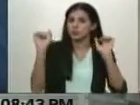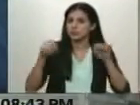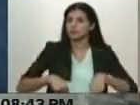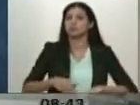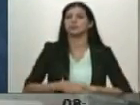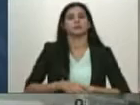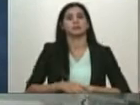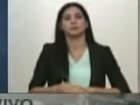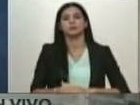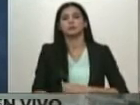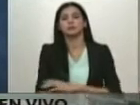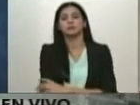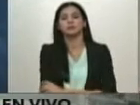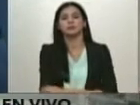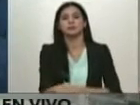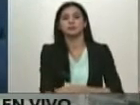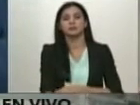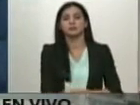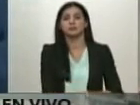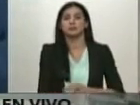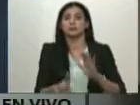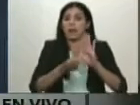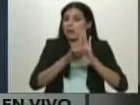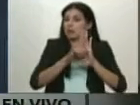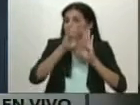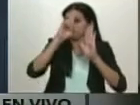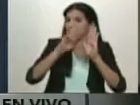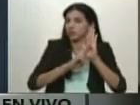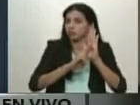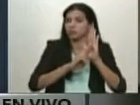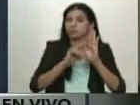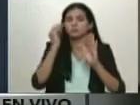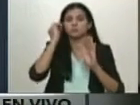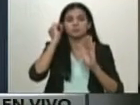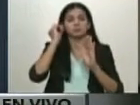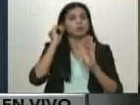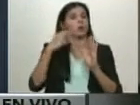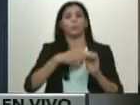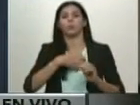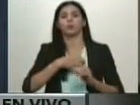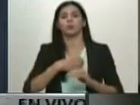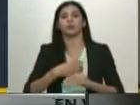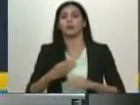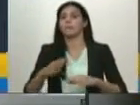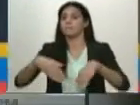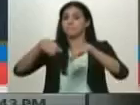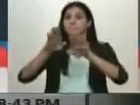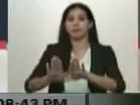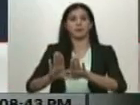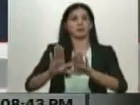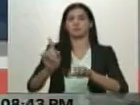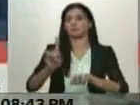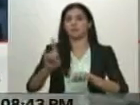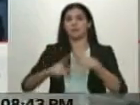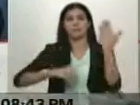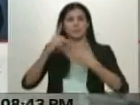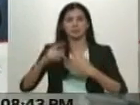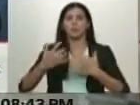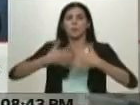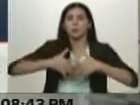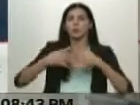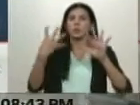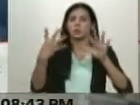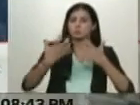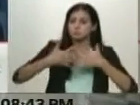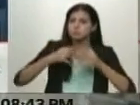en el marco de la ley, que nada detenga el plan para seguir avanzando en los motores, activando en